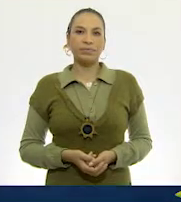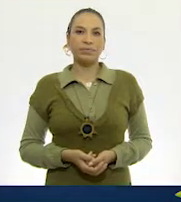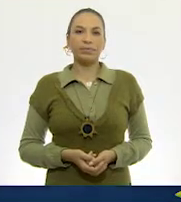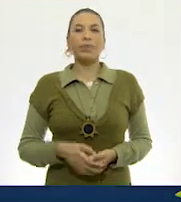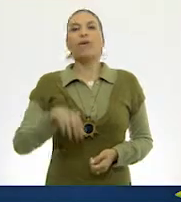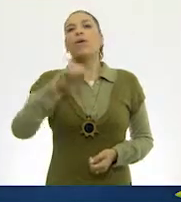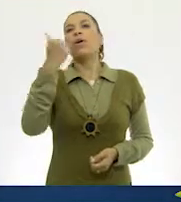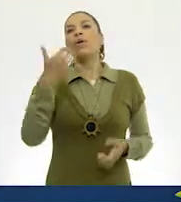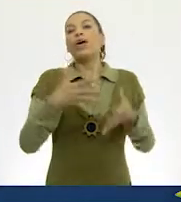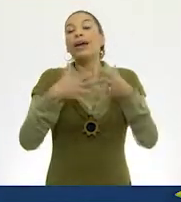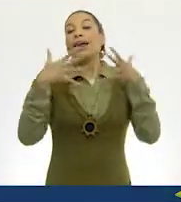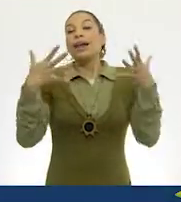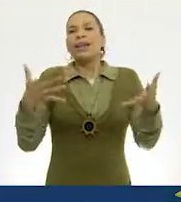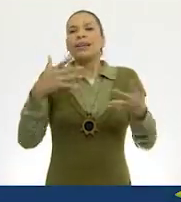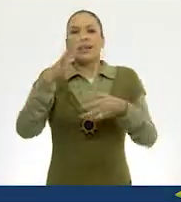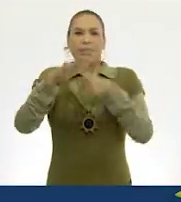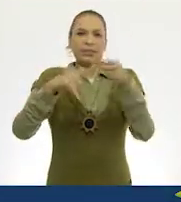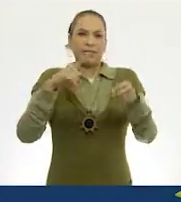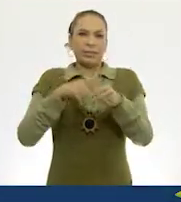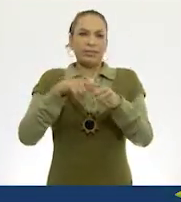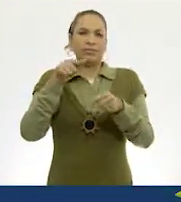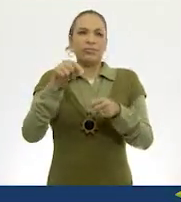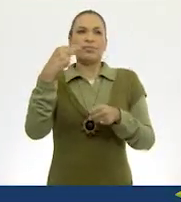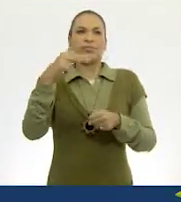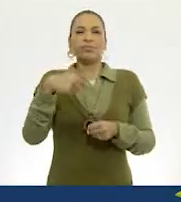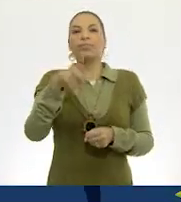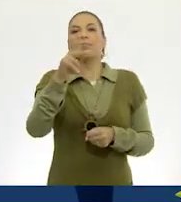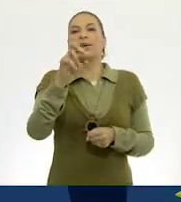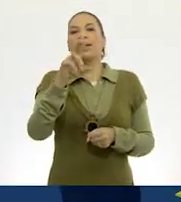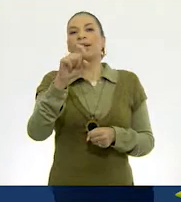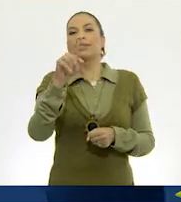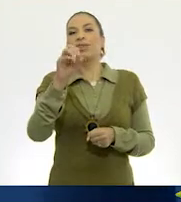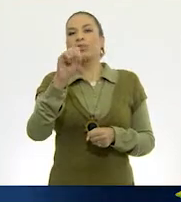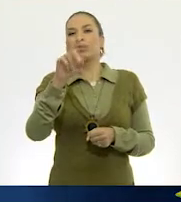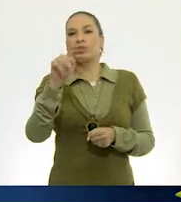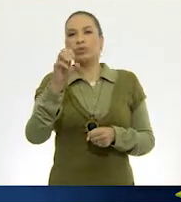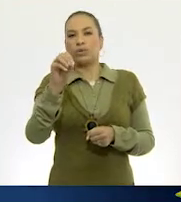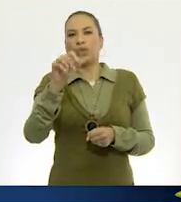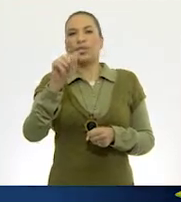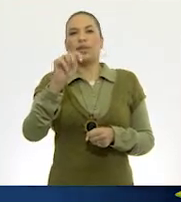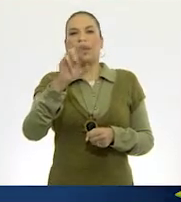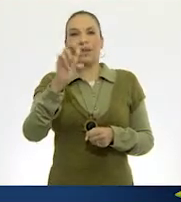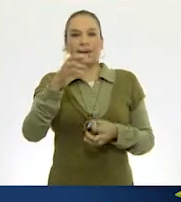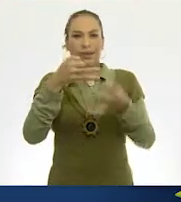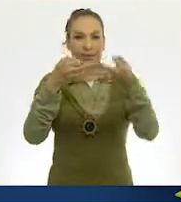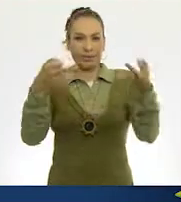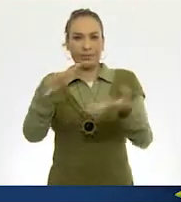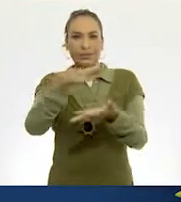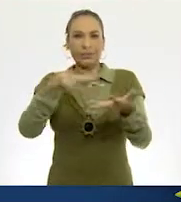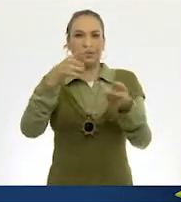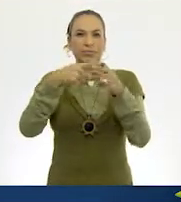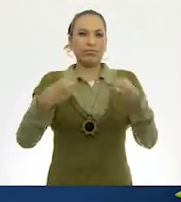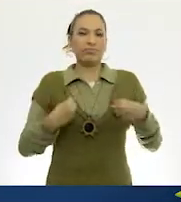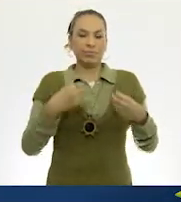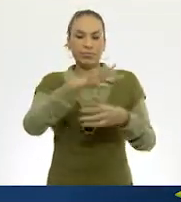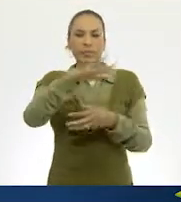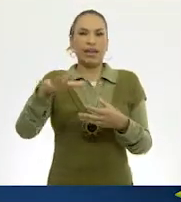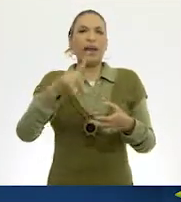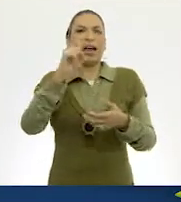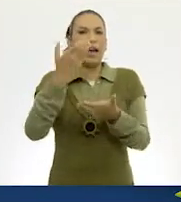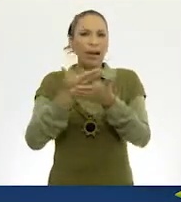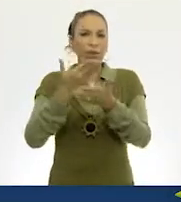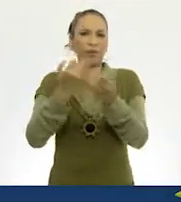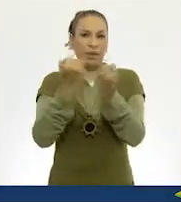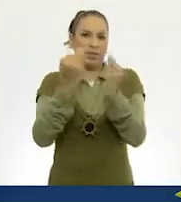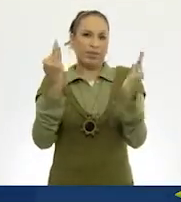Otro de los grandes mamíferos, el perezoso terrestre, habitó tanto regiones cálidas como húmedas y frías de